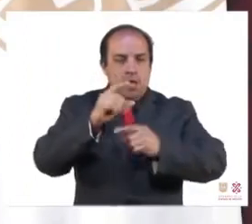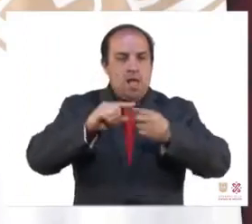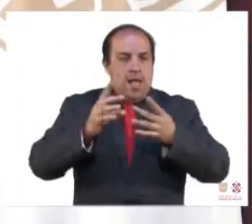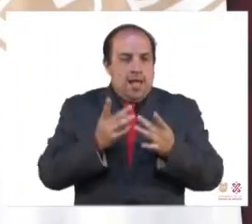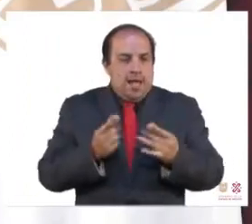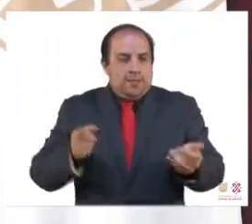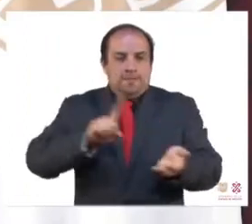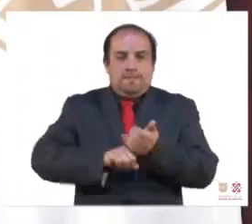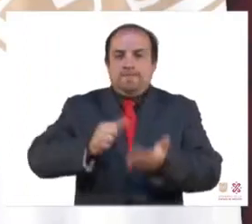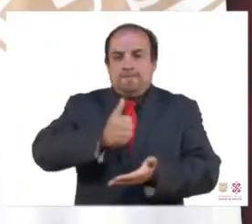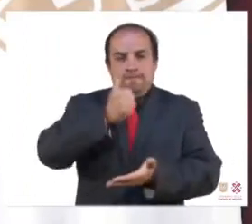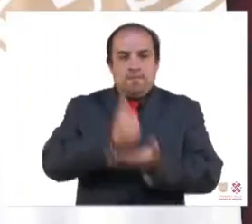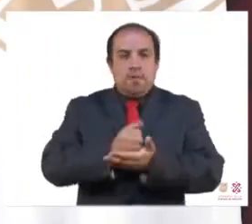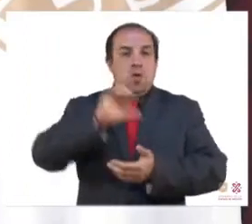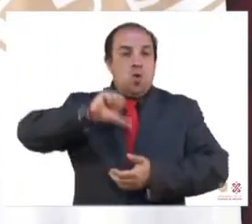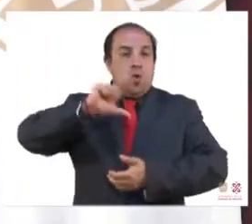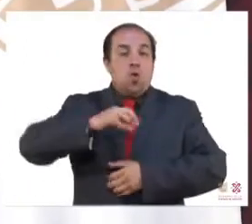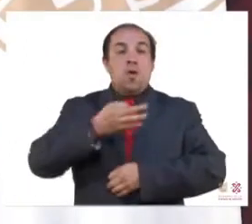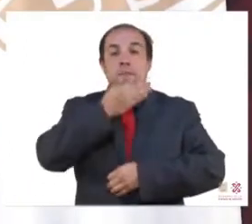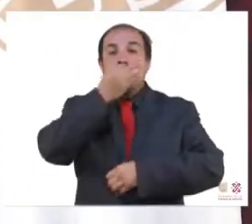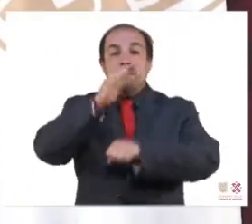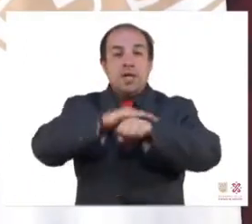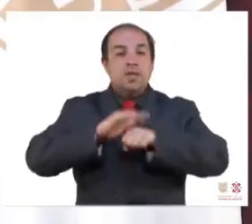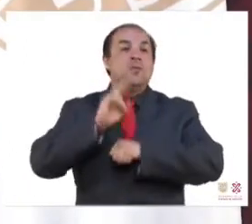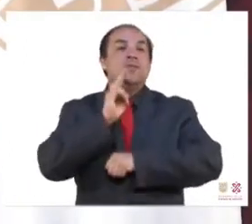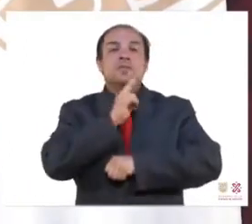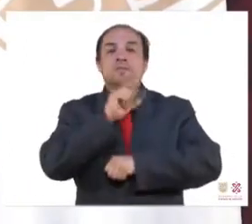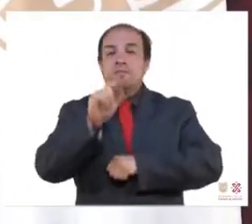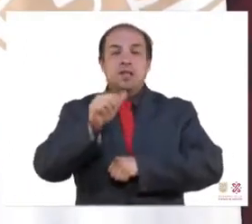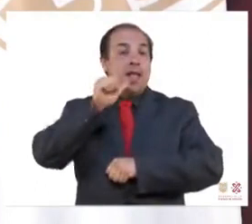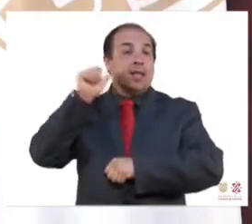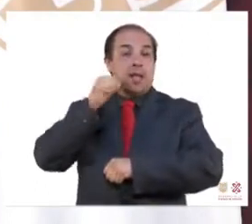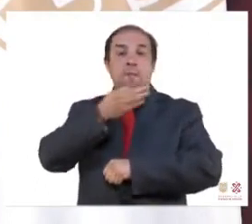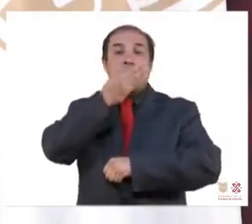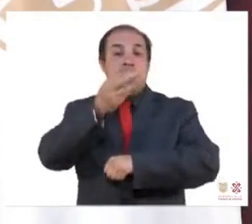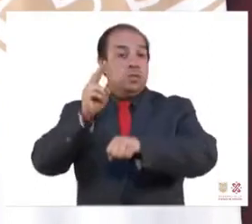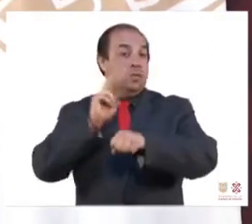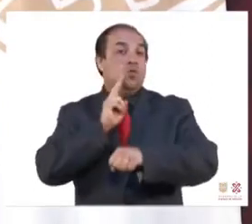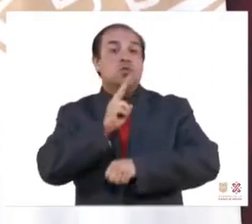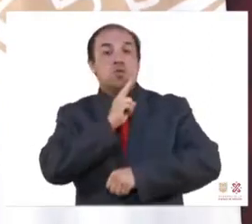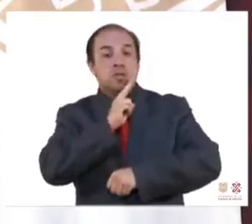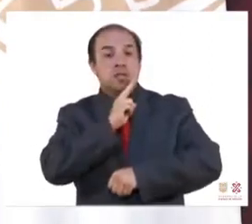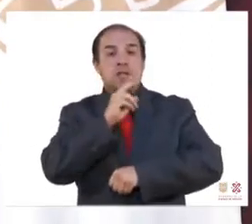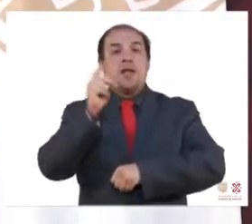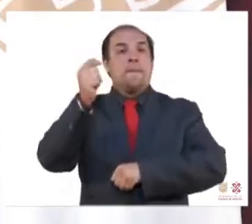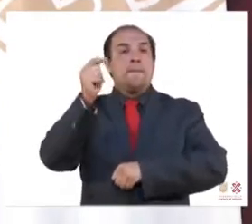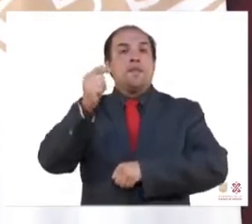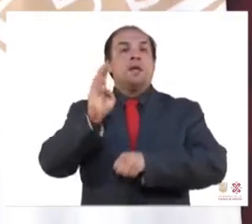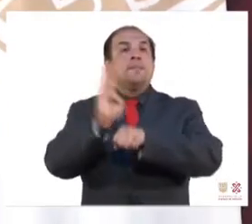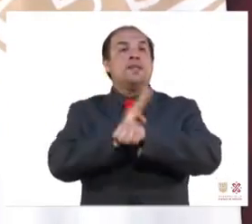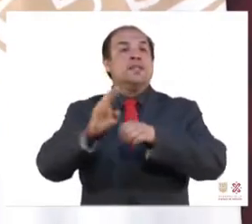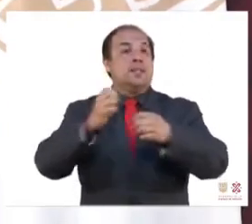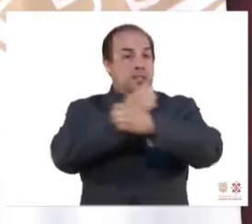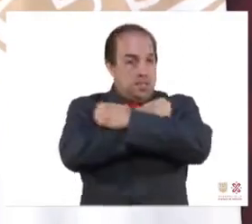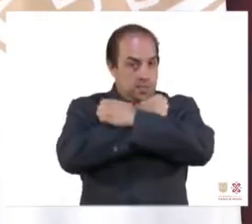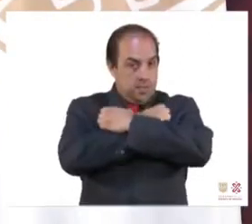les vamos a dar una buena noticia también ayer les dimos la buena noticia de que la beca del bienestar educativo